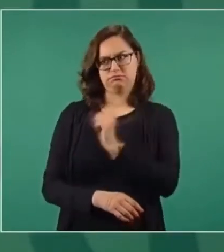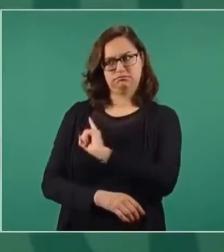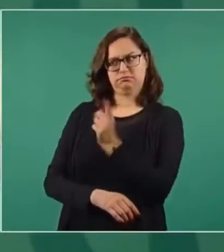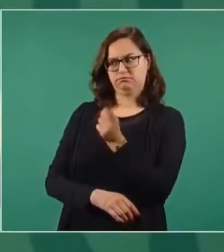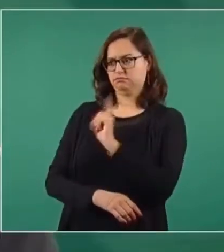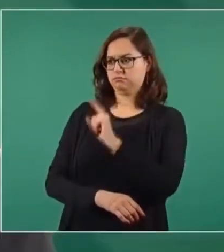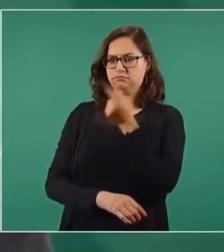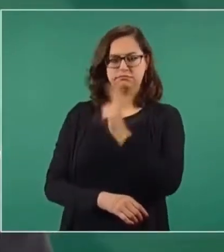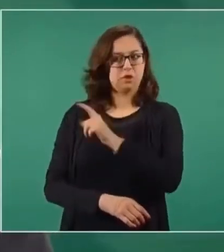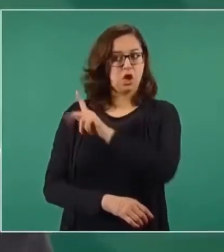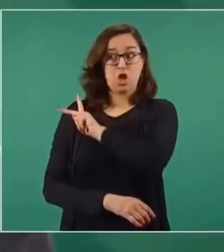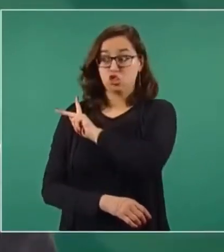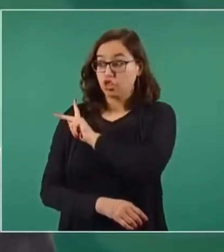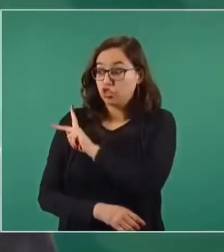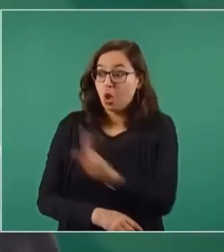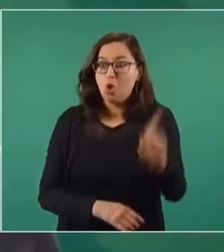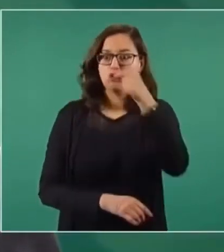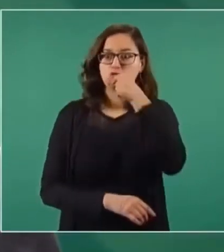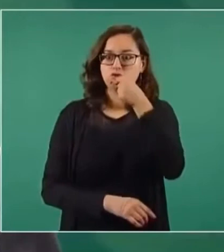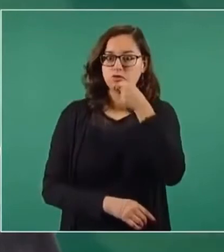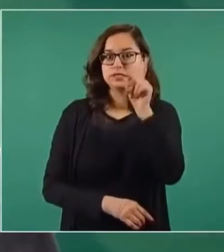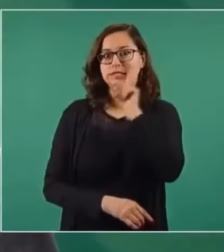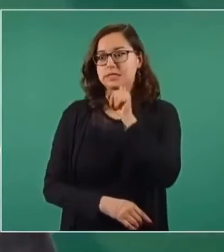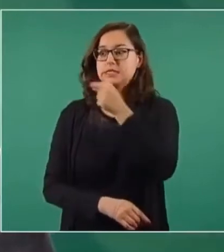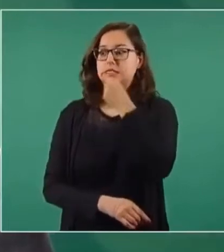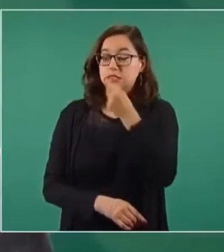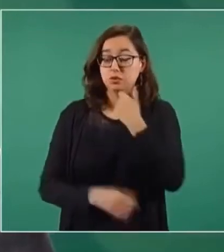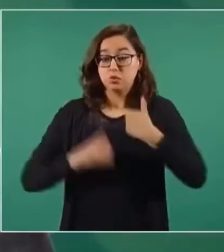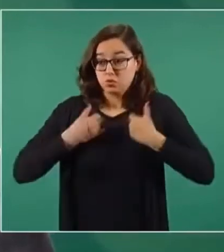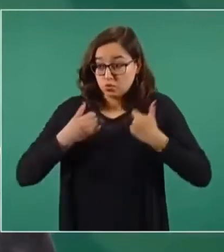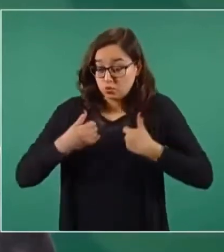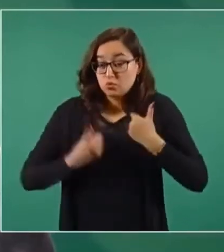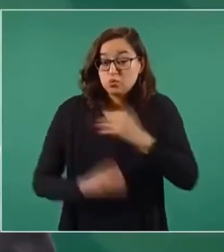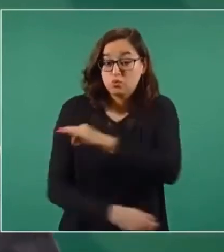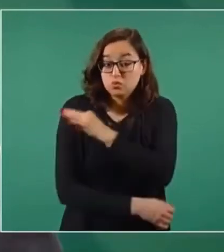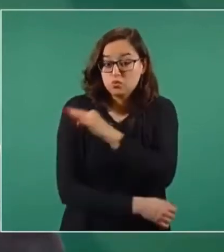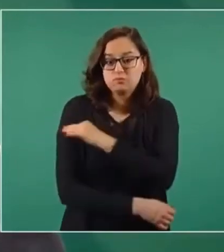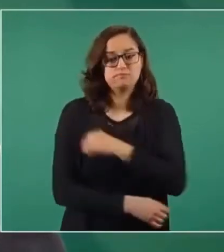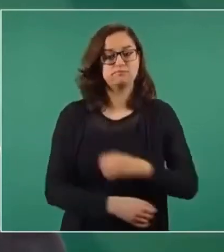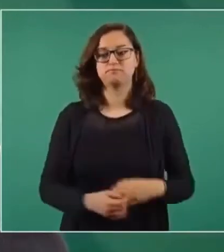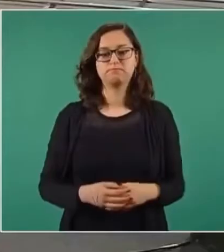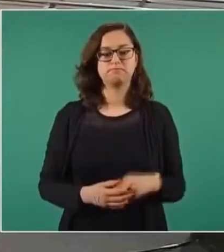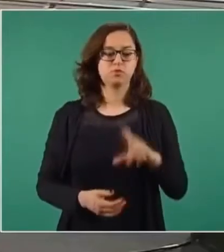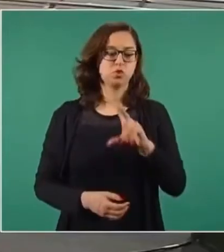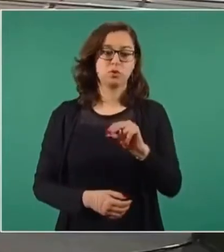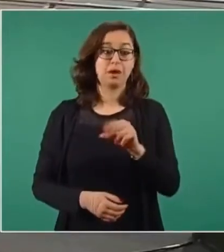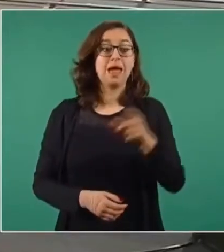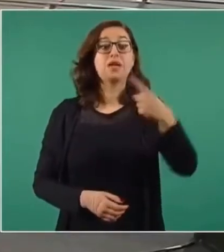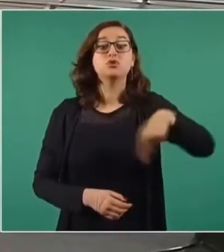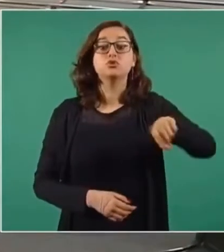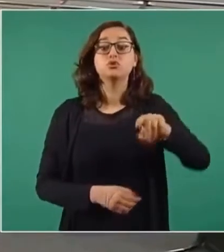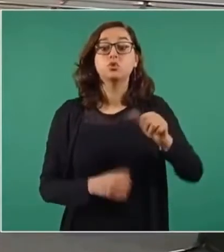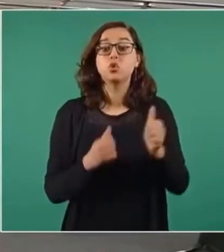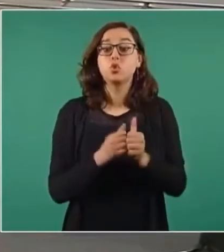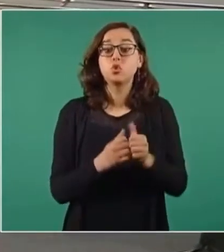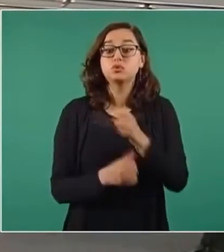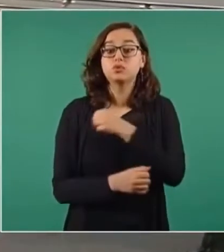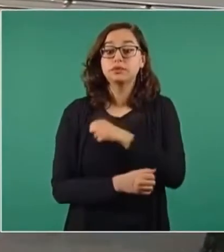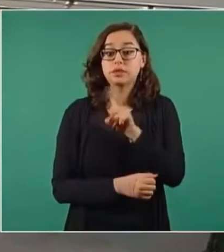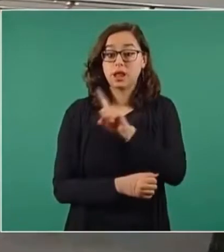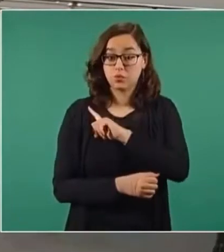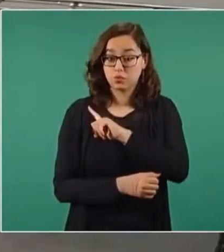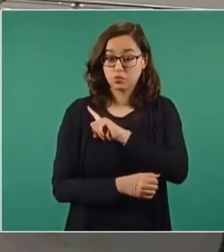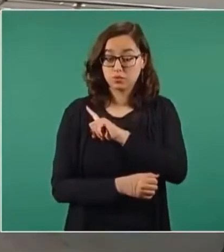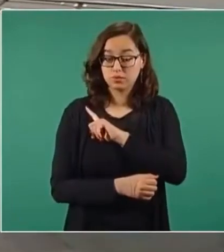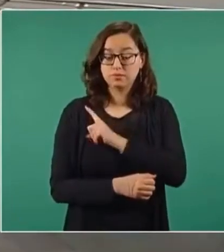vacunación generalizada de niños, niñas y adolescentes que sean saludables. Último elemento, aprovechando que